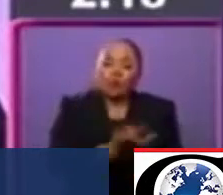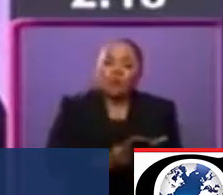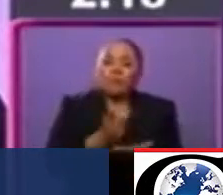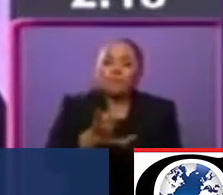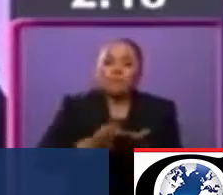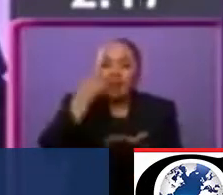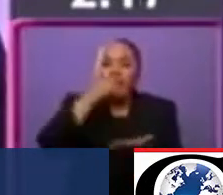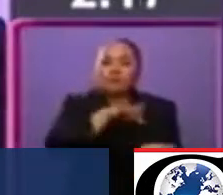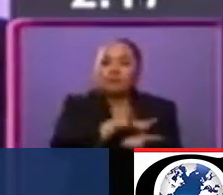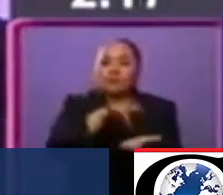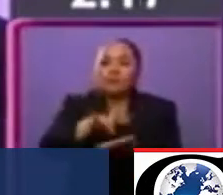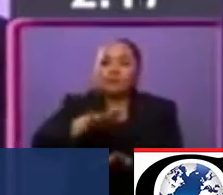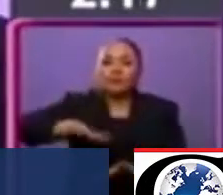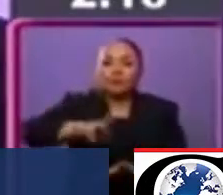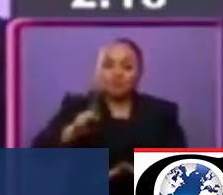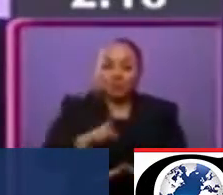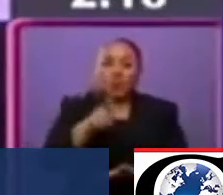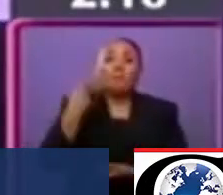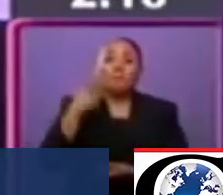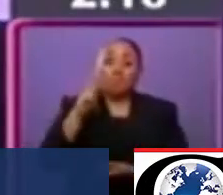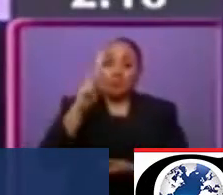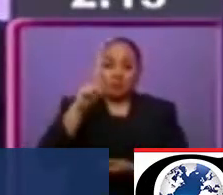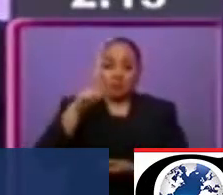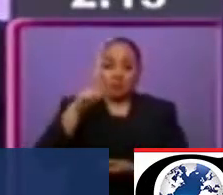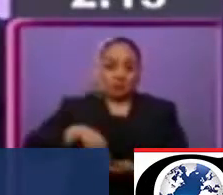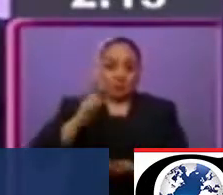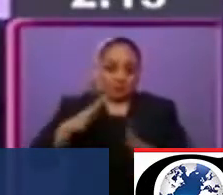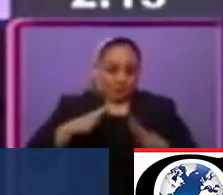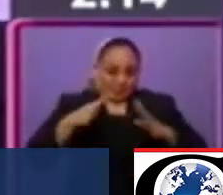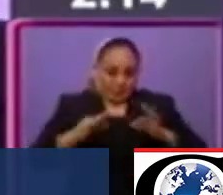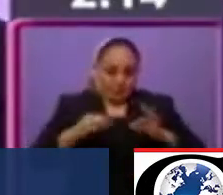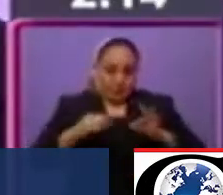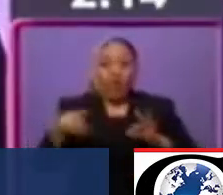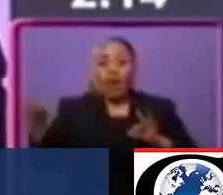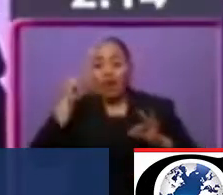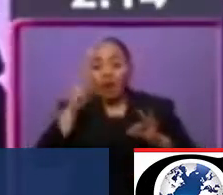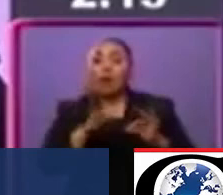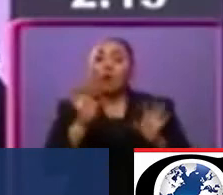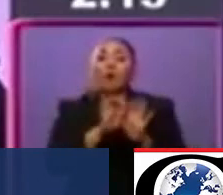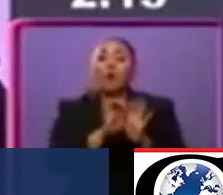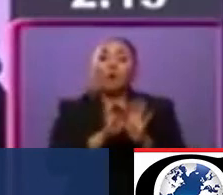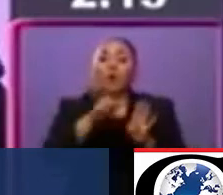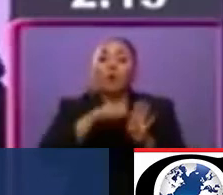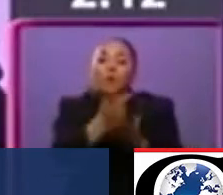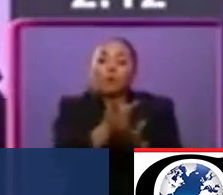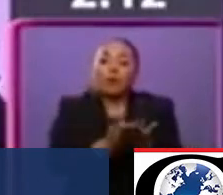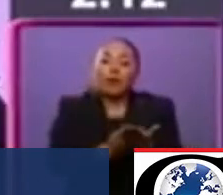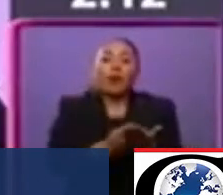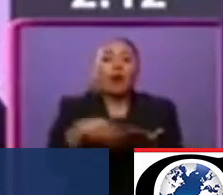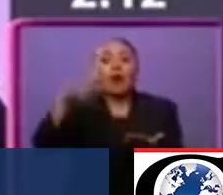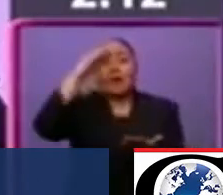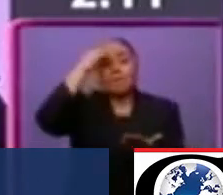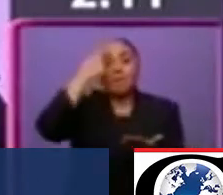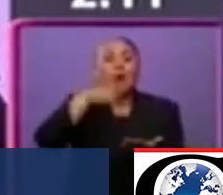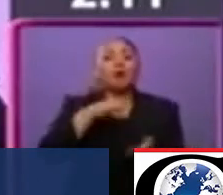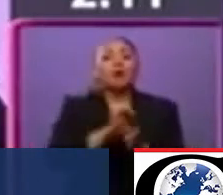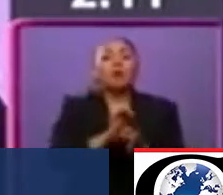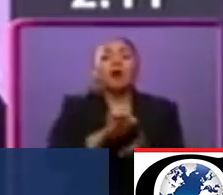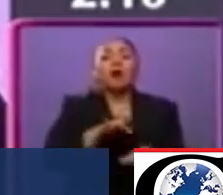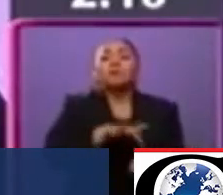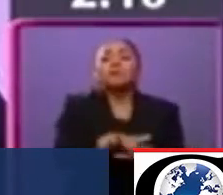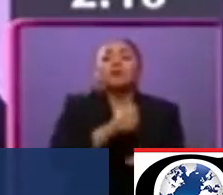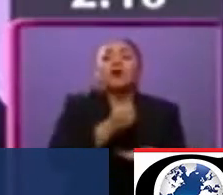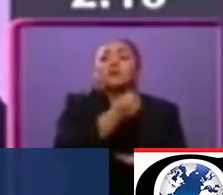4 años su gobierno acabará con los pisos de tierra y los techos de lámina en el Estado de México, lo que beneficiará a casi 1.5 millones de